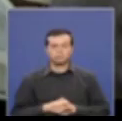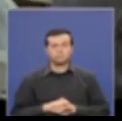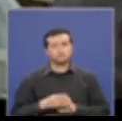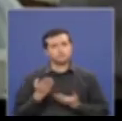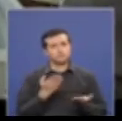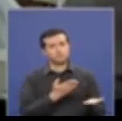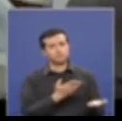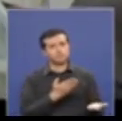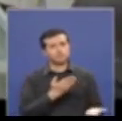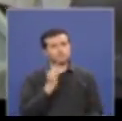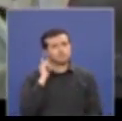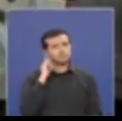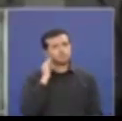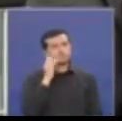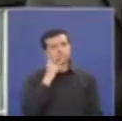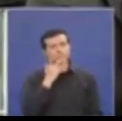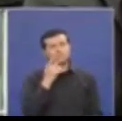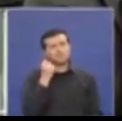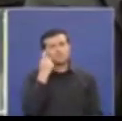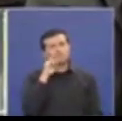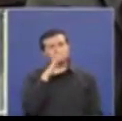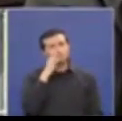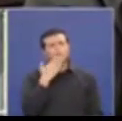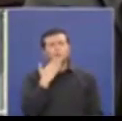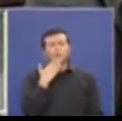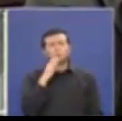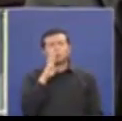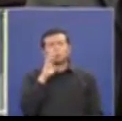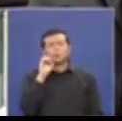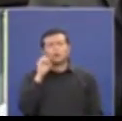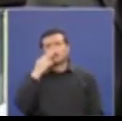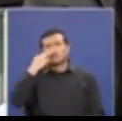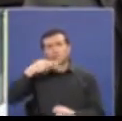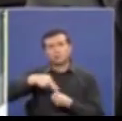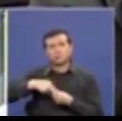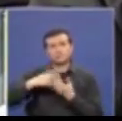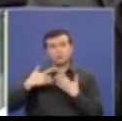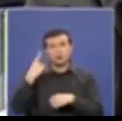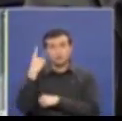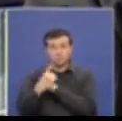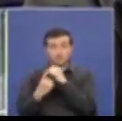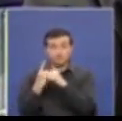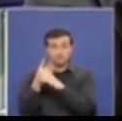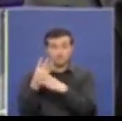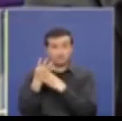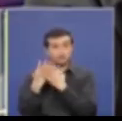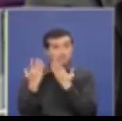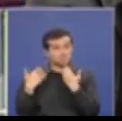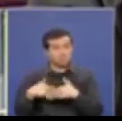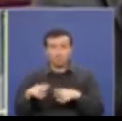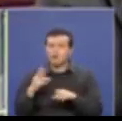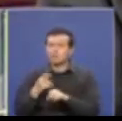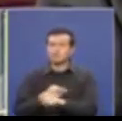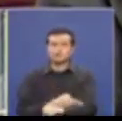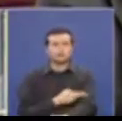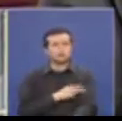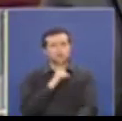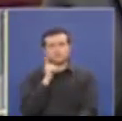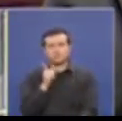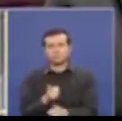Miren ese angelito. ¿Cómo va a entender que su padre por 40 galones ya tiene 1 año preso? Que es demasiado